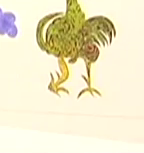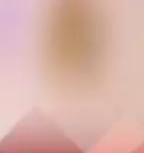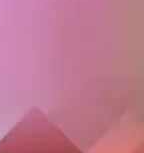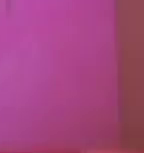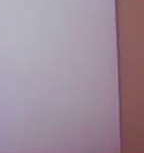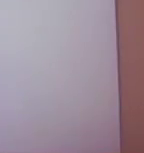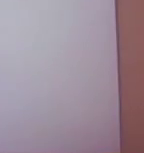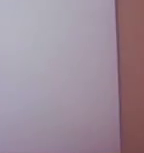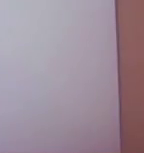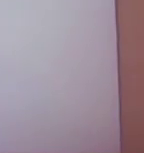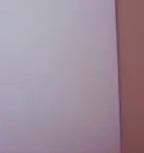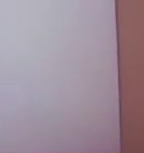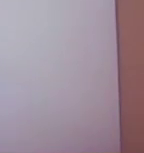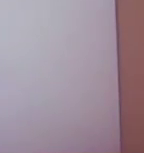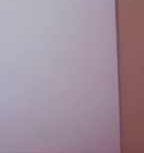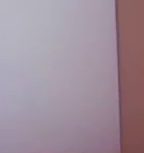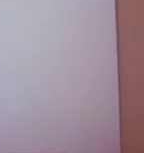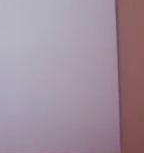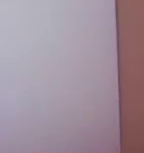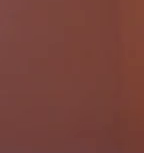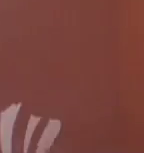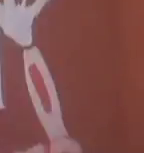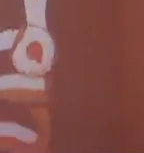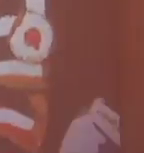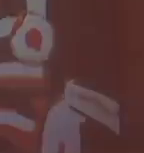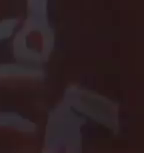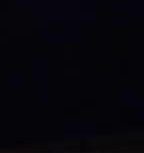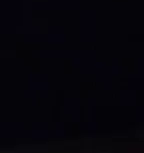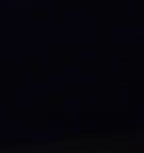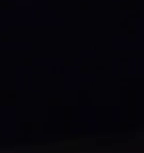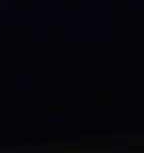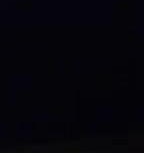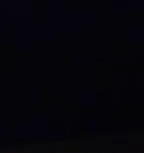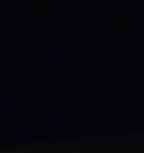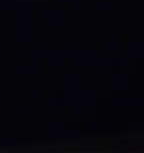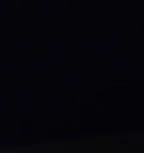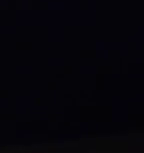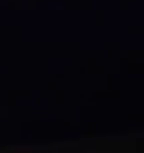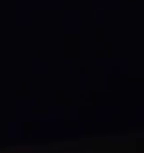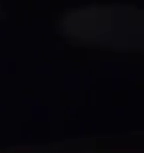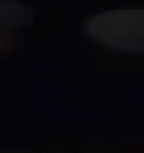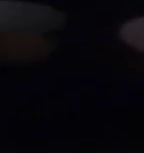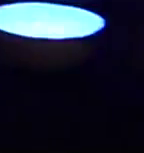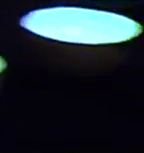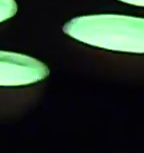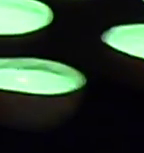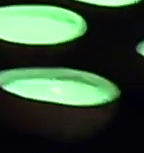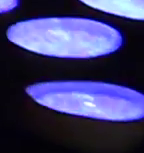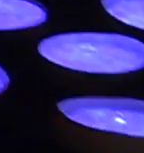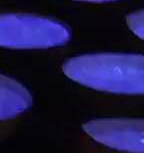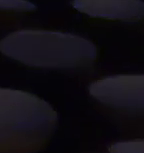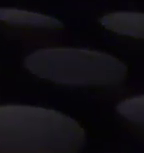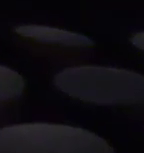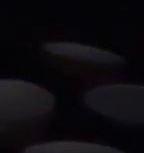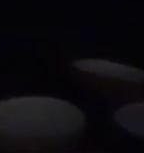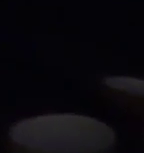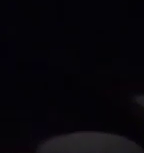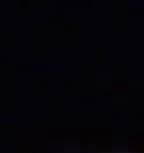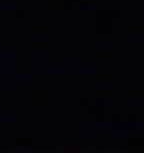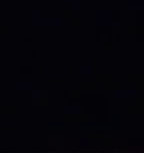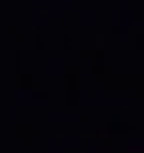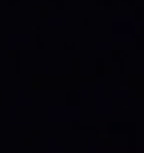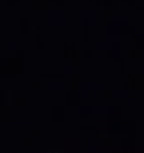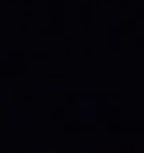arlequines. La muestra Chucho Reyes, la fiesta del color, permanecerá abierta hasta el 3 de junio en el Museo del Palacio de